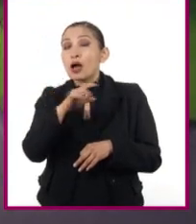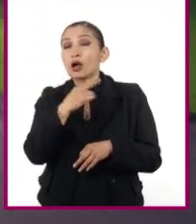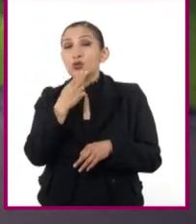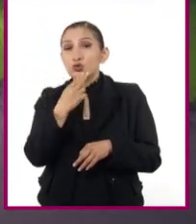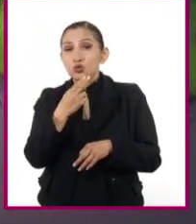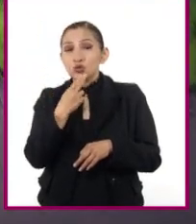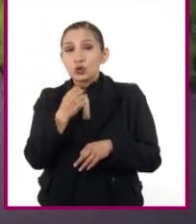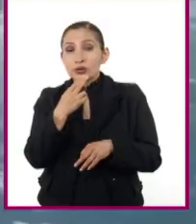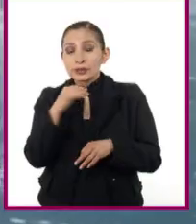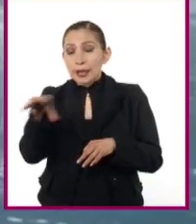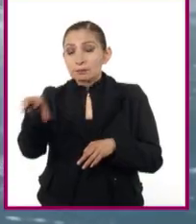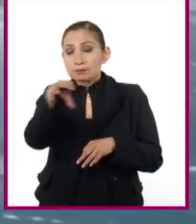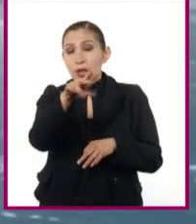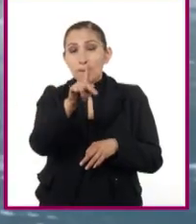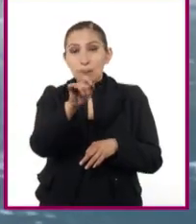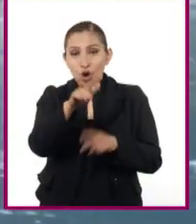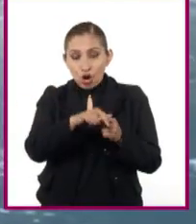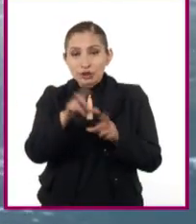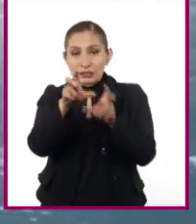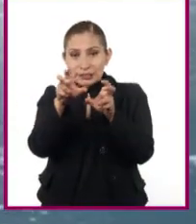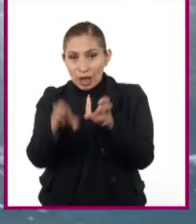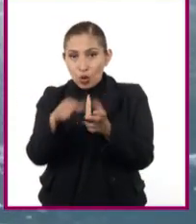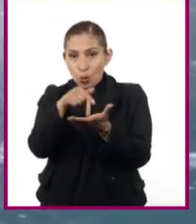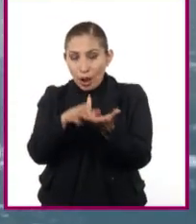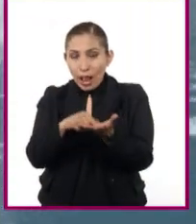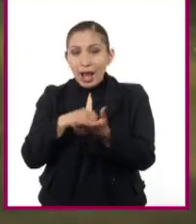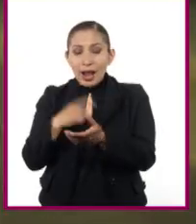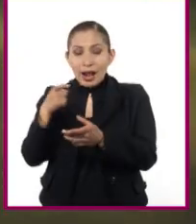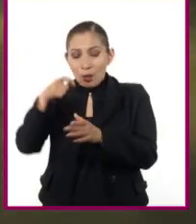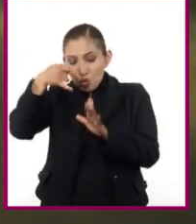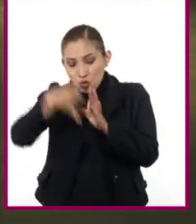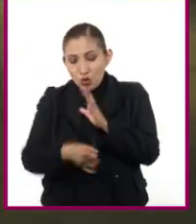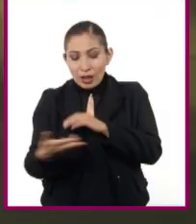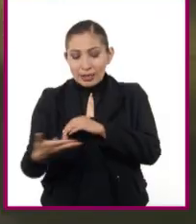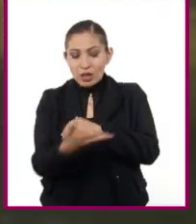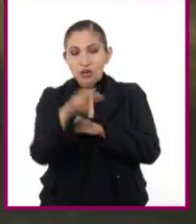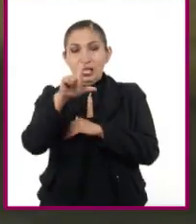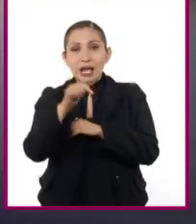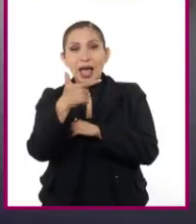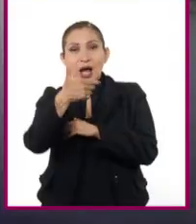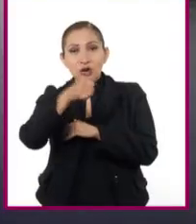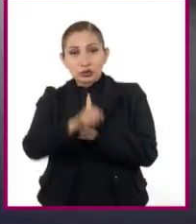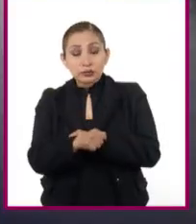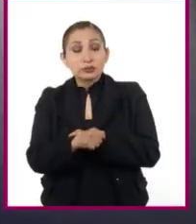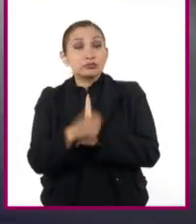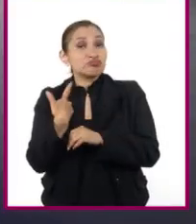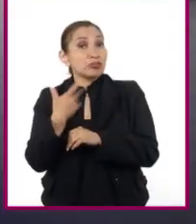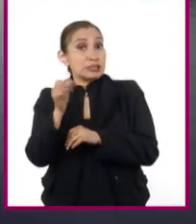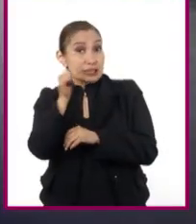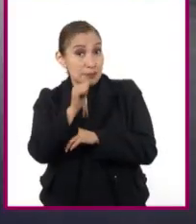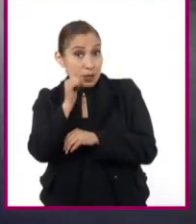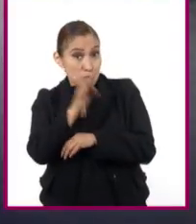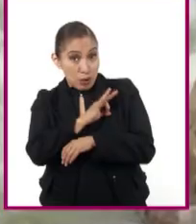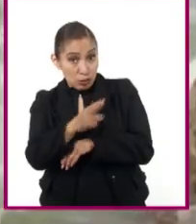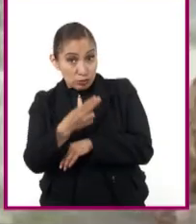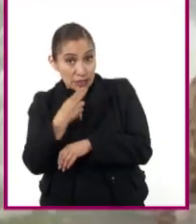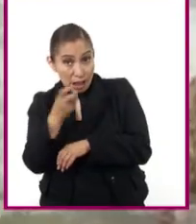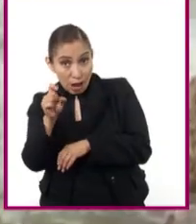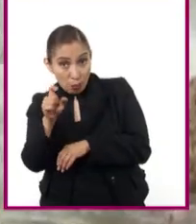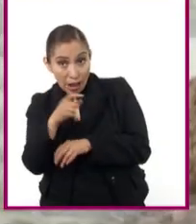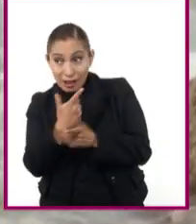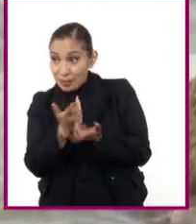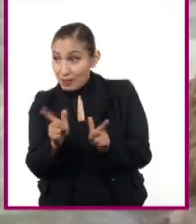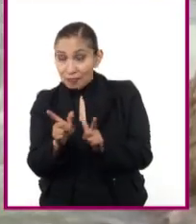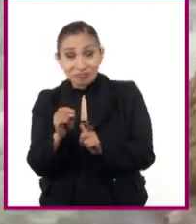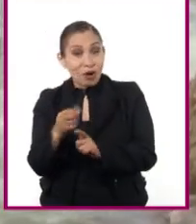dulce, distribuida en los polos, glaciares, acuíferos, ríos y lagos. Así que no siempre está disponible,